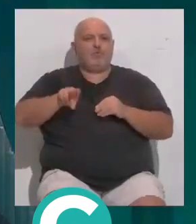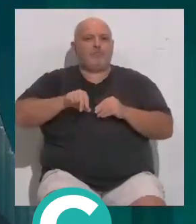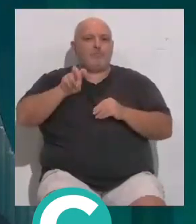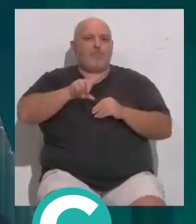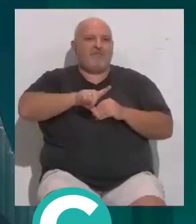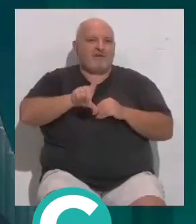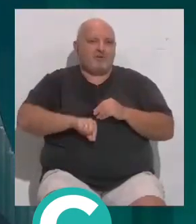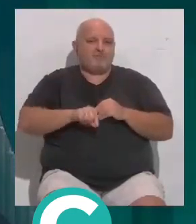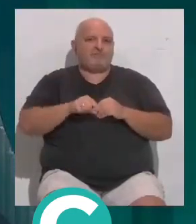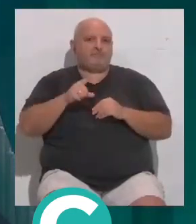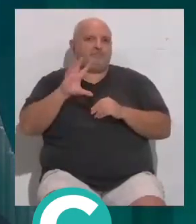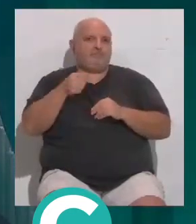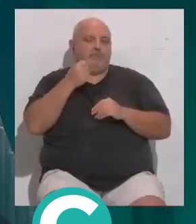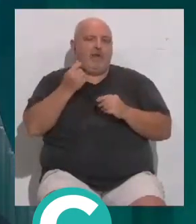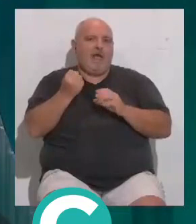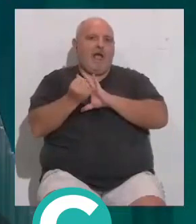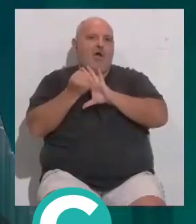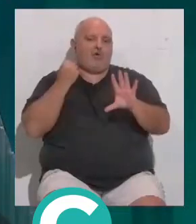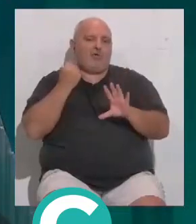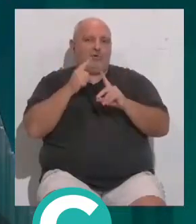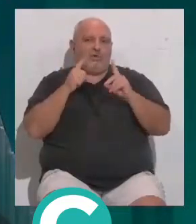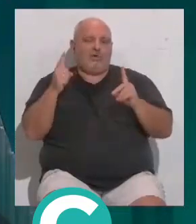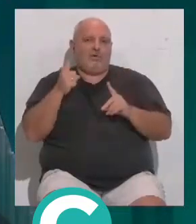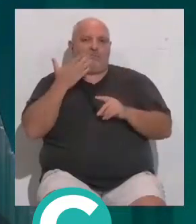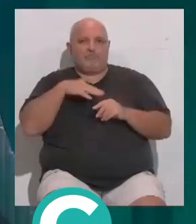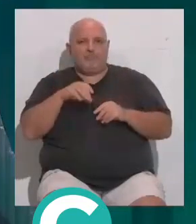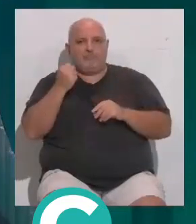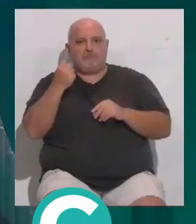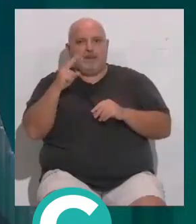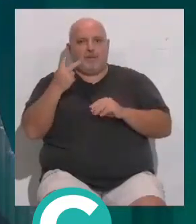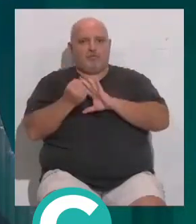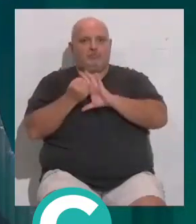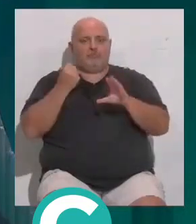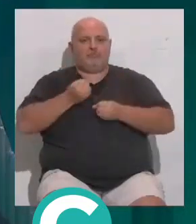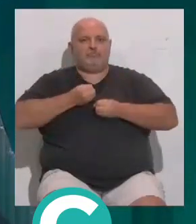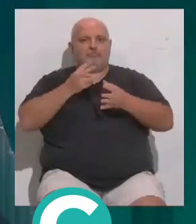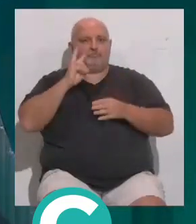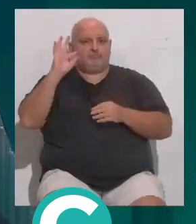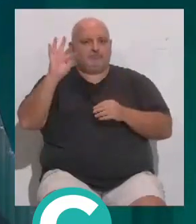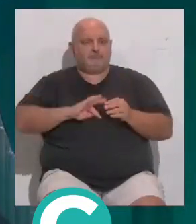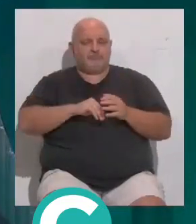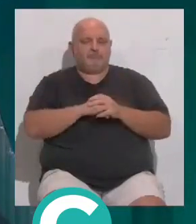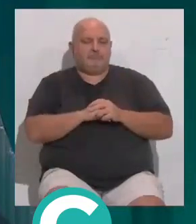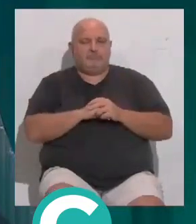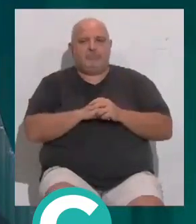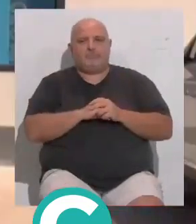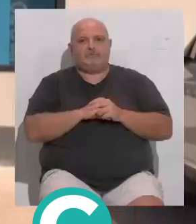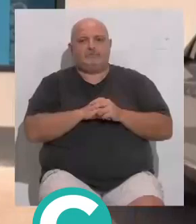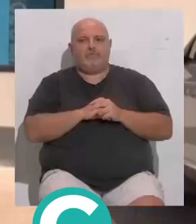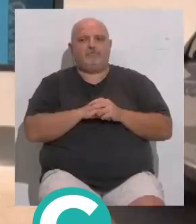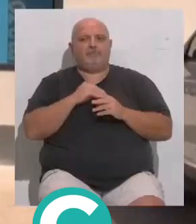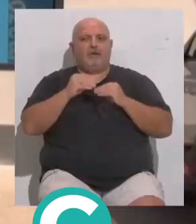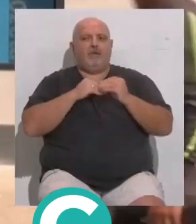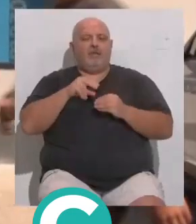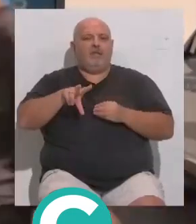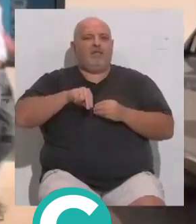más barato, consiguiendo un ahorro anual que no llega a los 1.000 euros. Informa nuestra compañera Maite Huguet. Hacer la